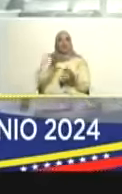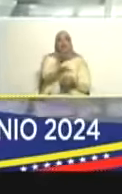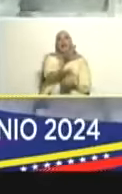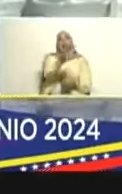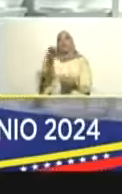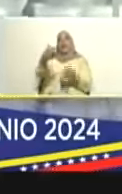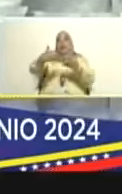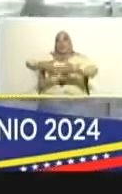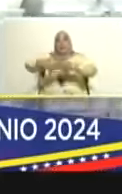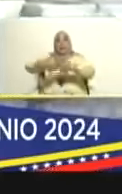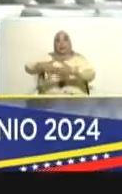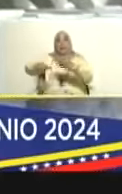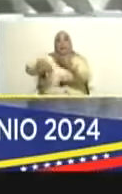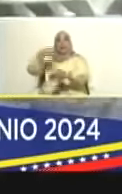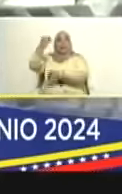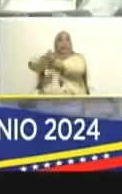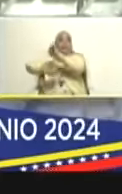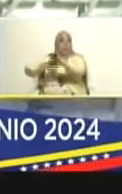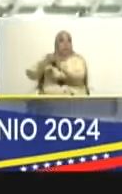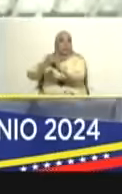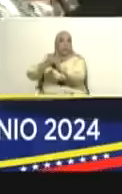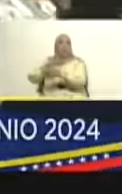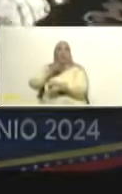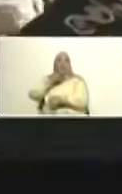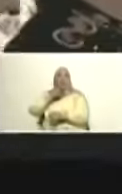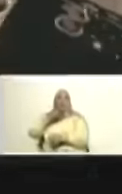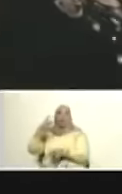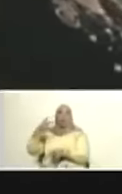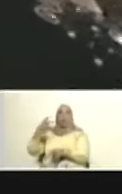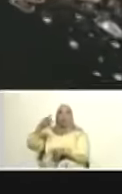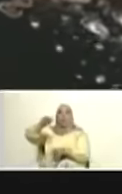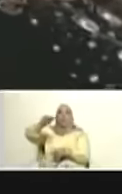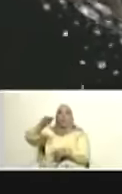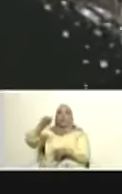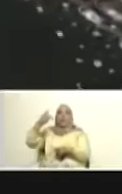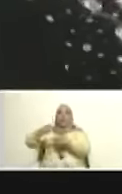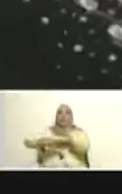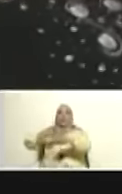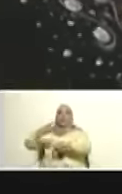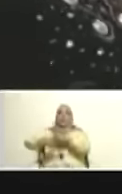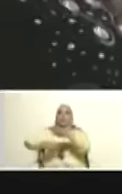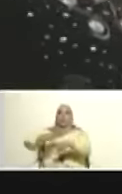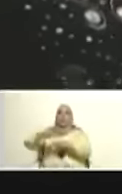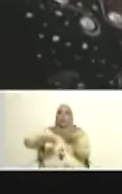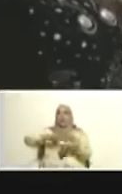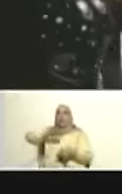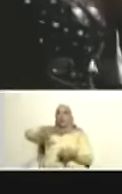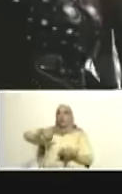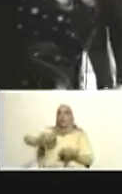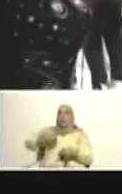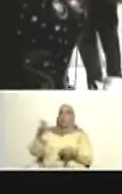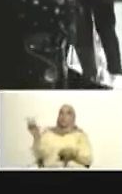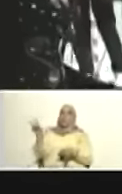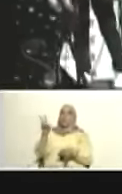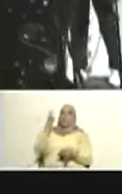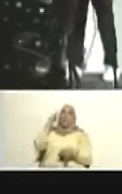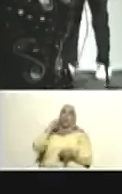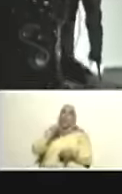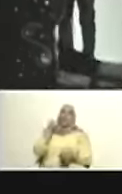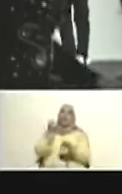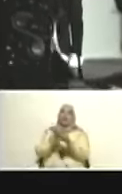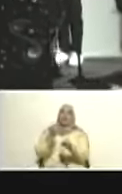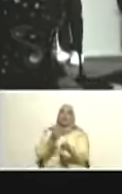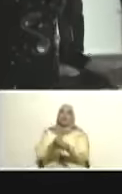empresas nacionales e internacionales que estarán presentando la producción que tiene nuestro país en materia